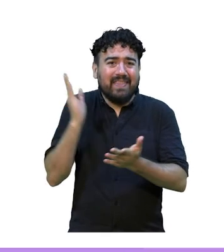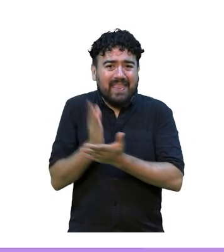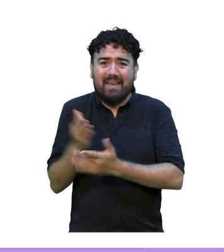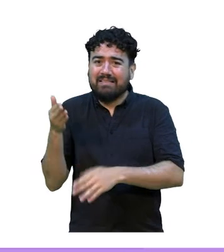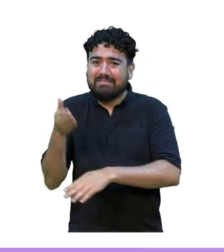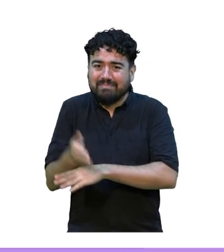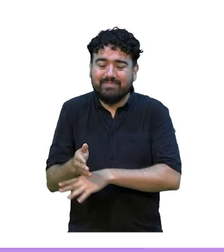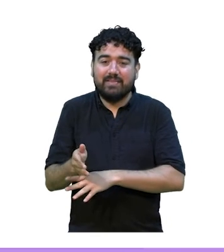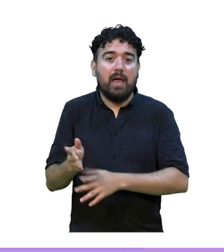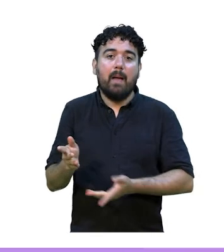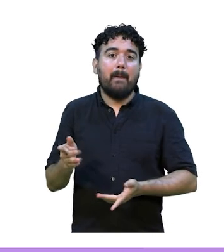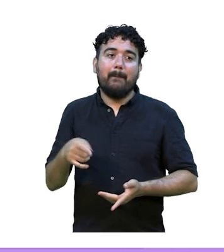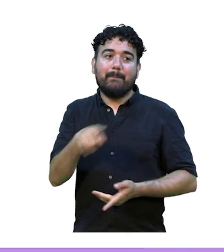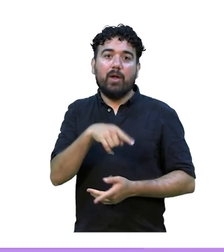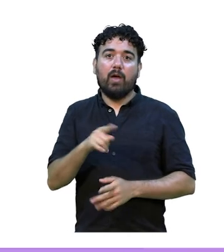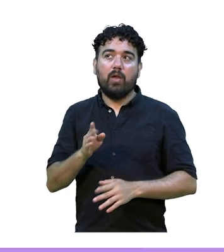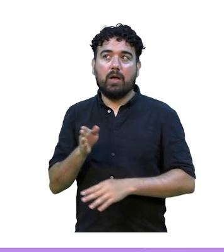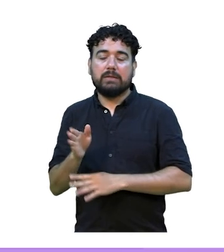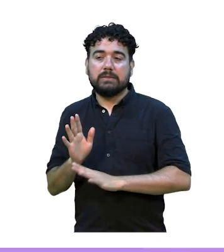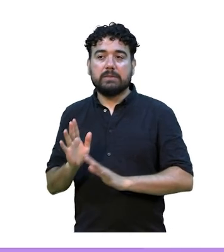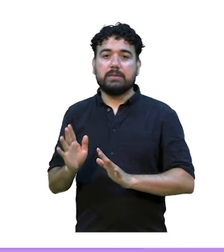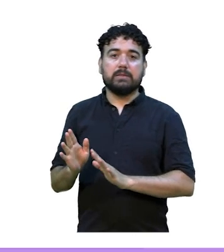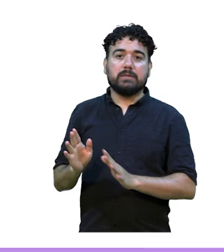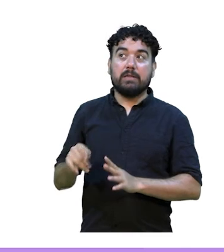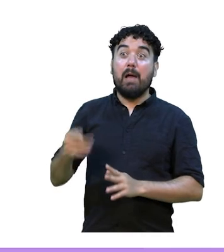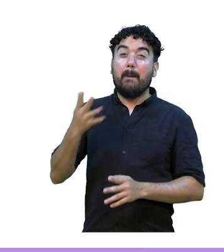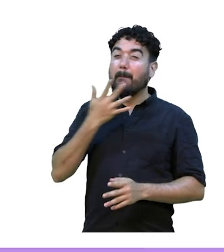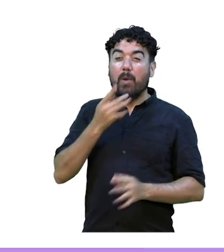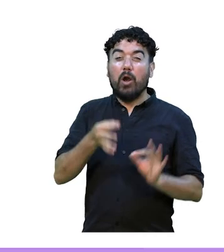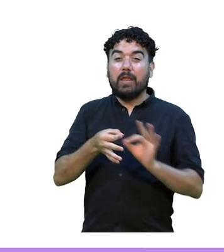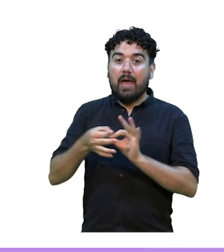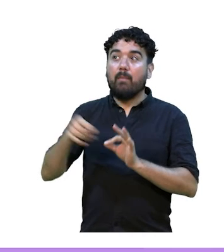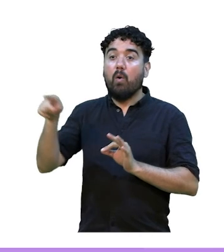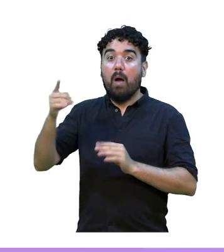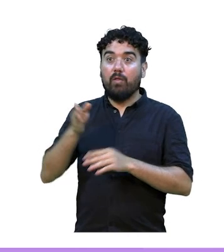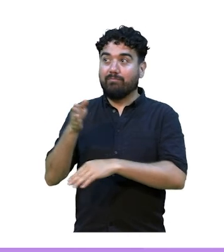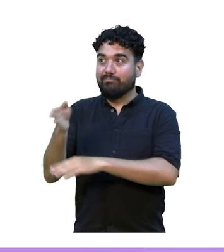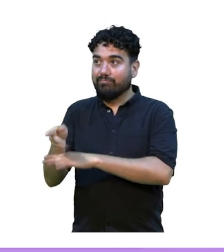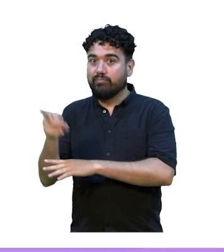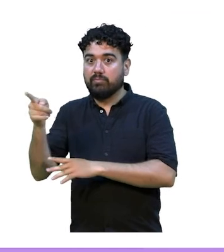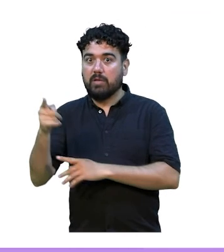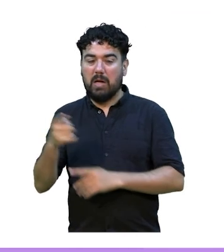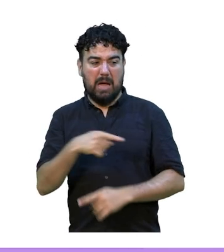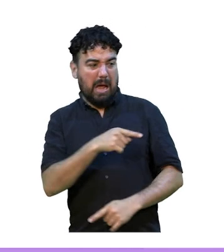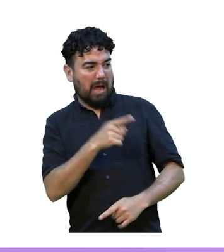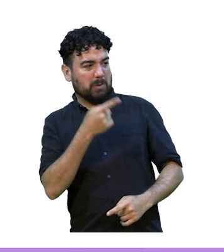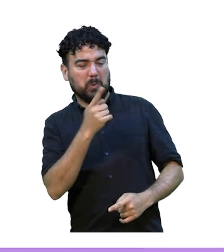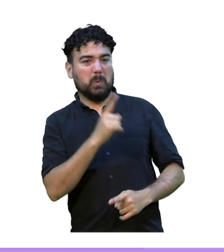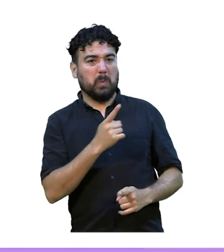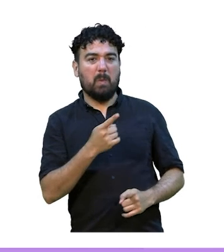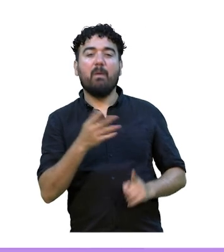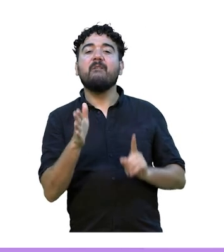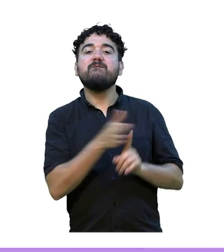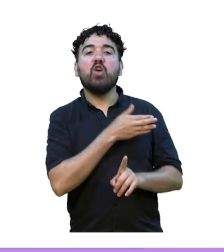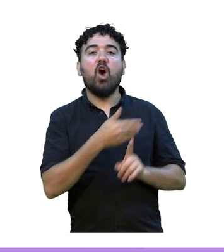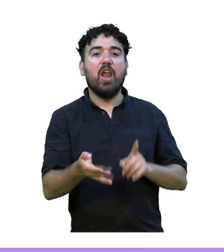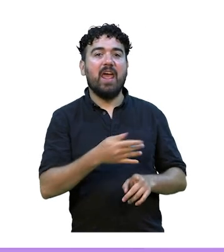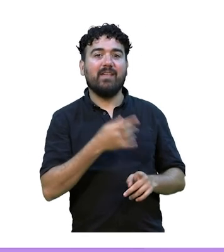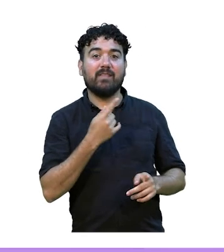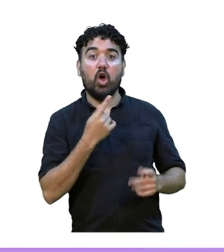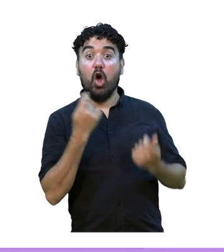pocas personas que trabajan en el sistema de salud público tienen las capacidades para poder